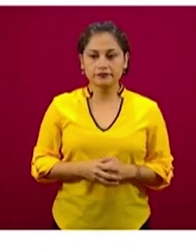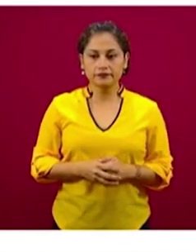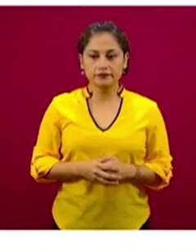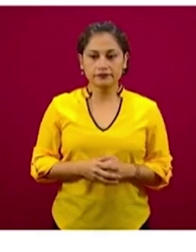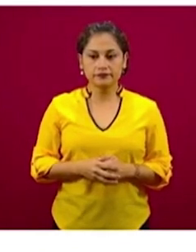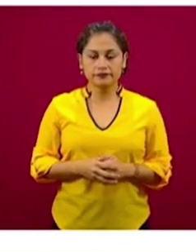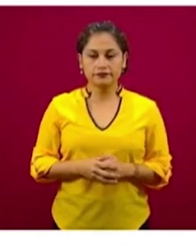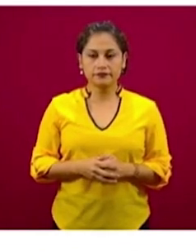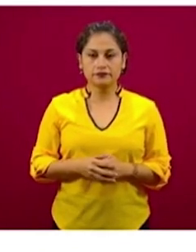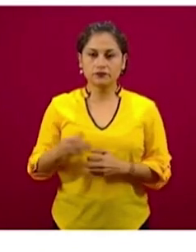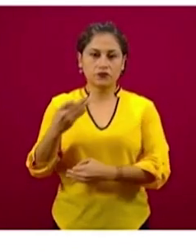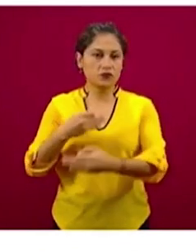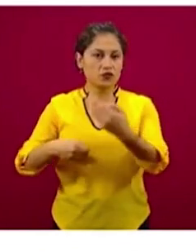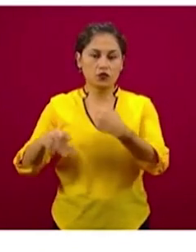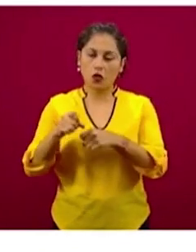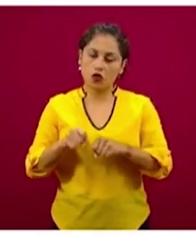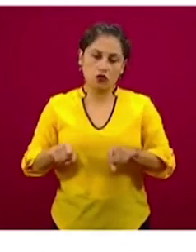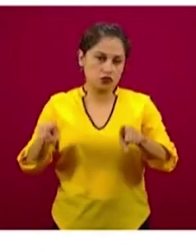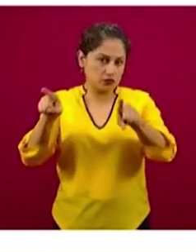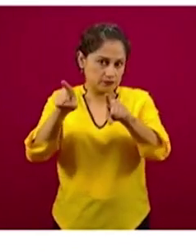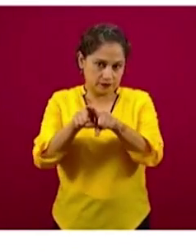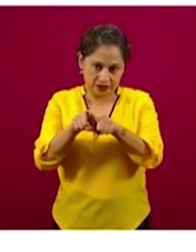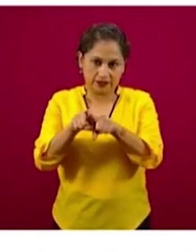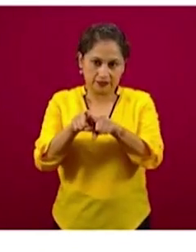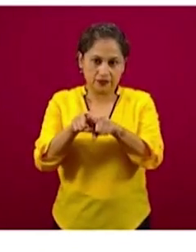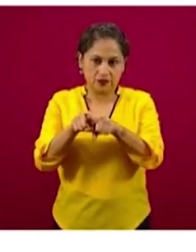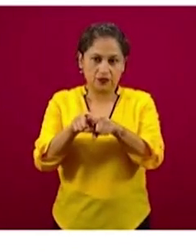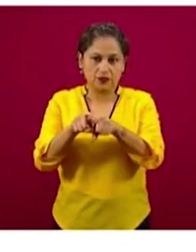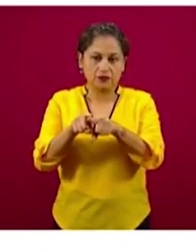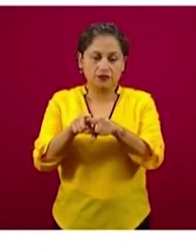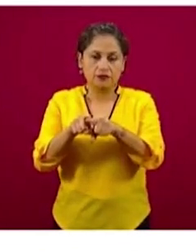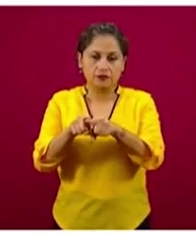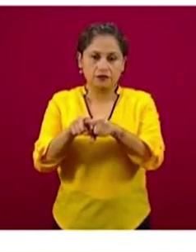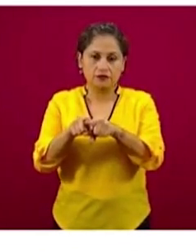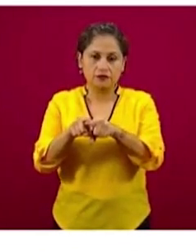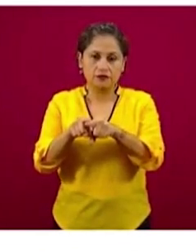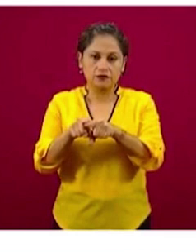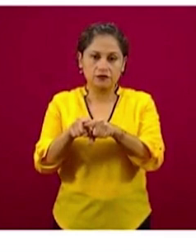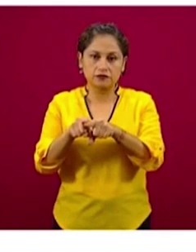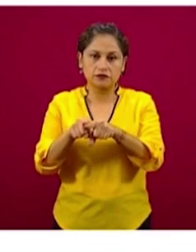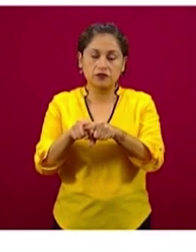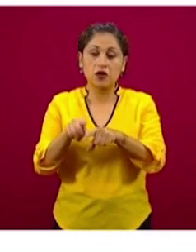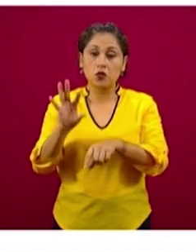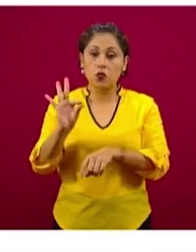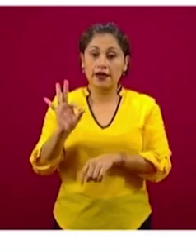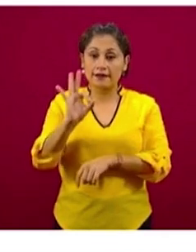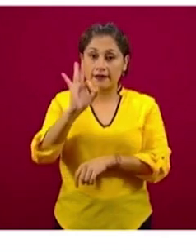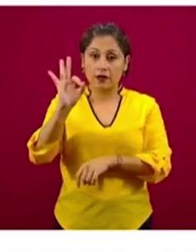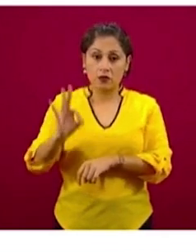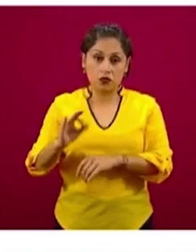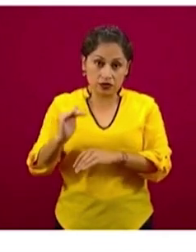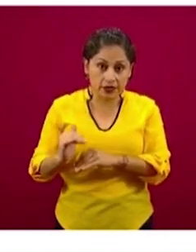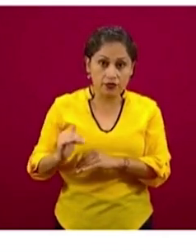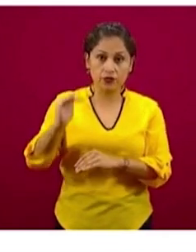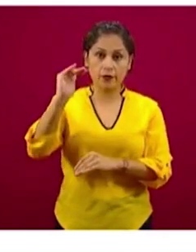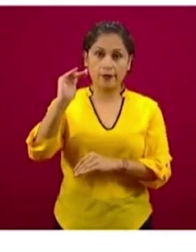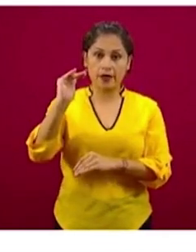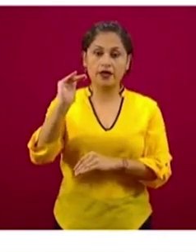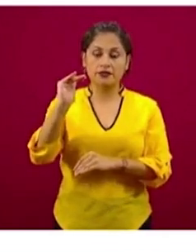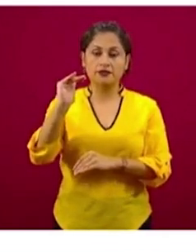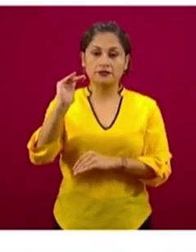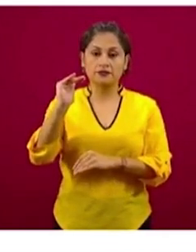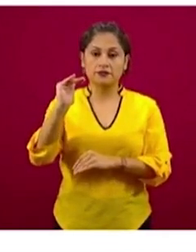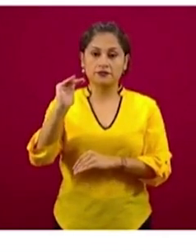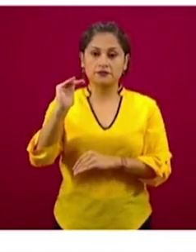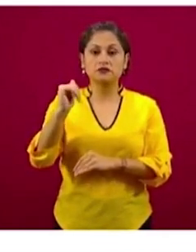el mismo eje no es un máximo de por arriba del 40% de movilidad la base